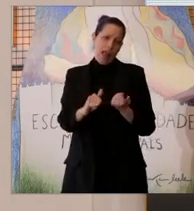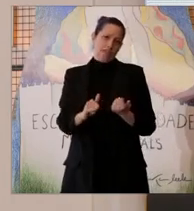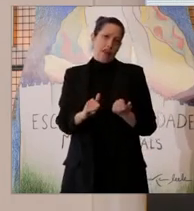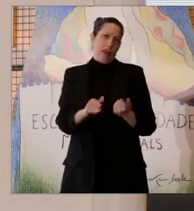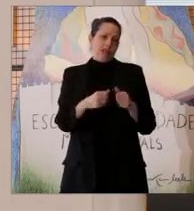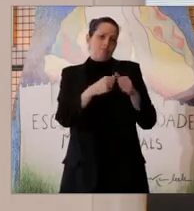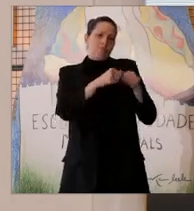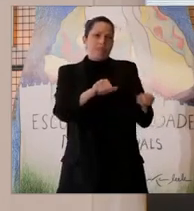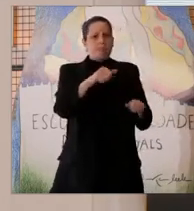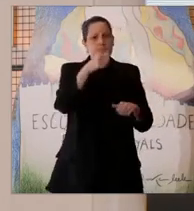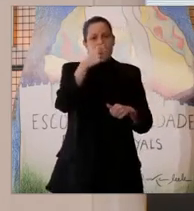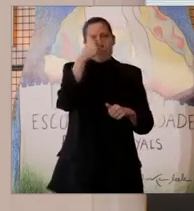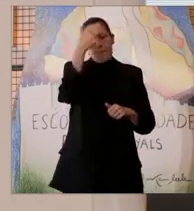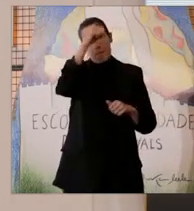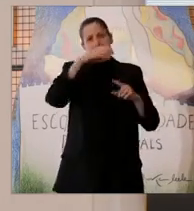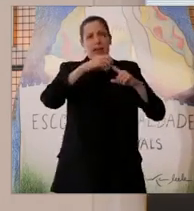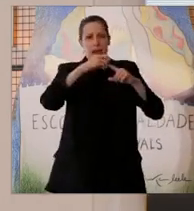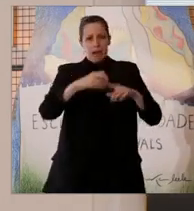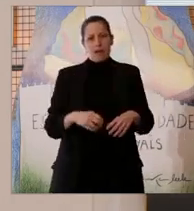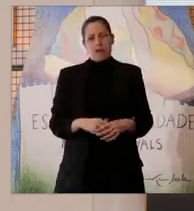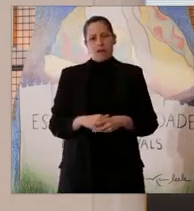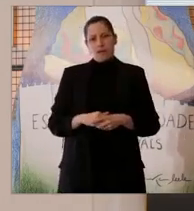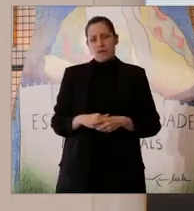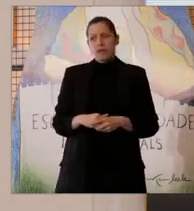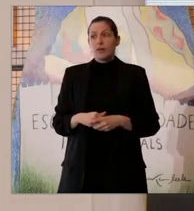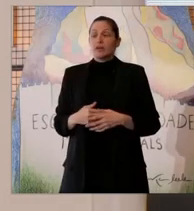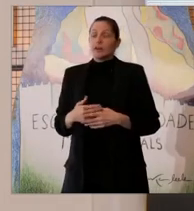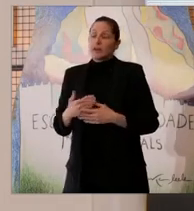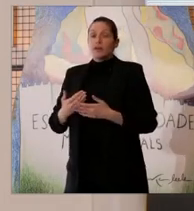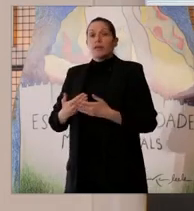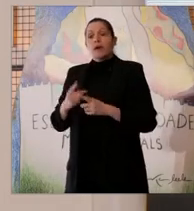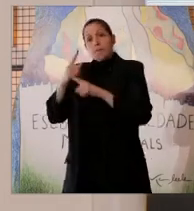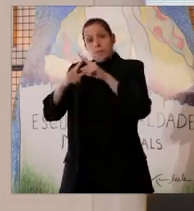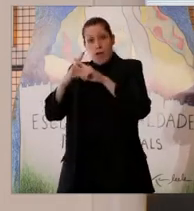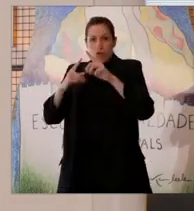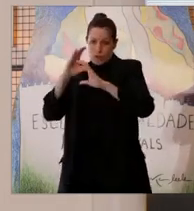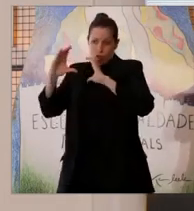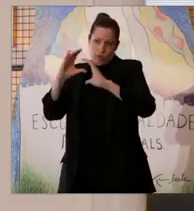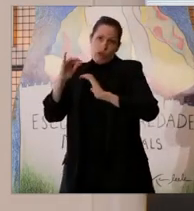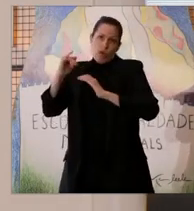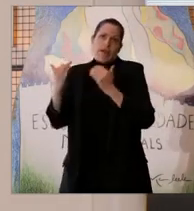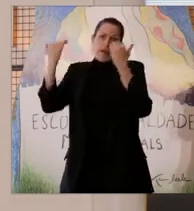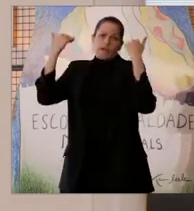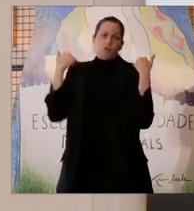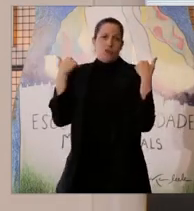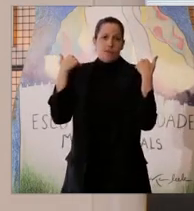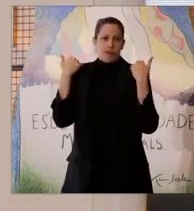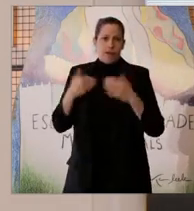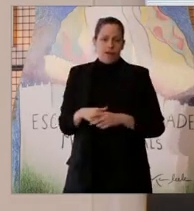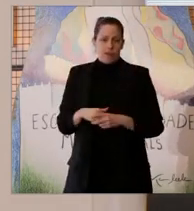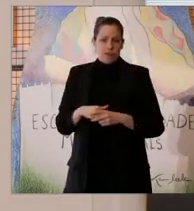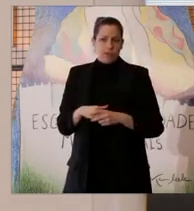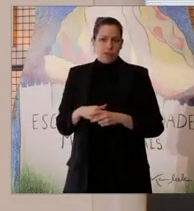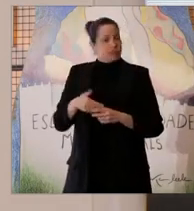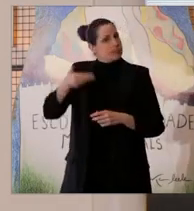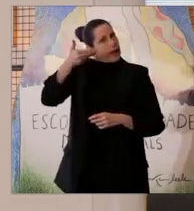esa responsabilidad que tenemos los medios de comunicación que me parece de lo